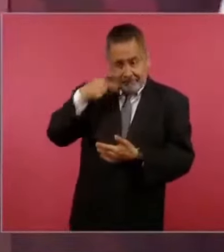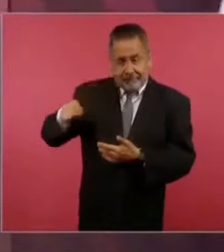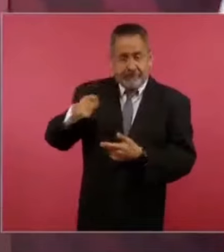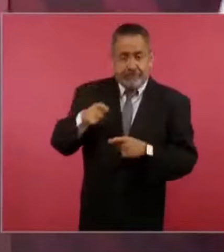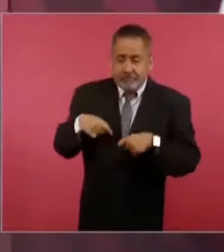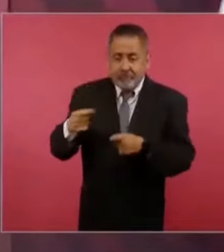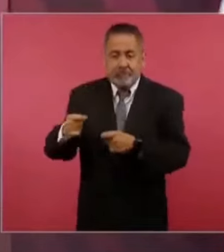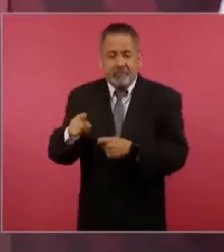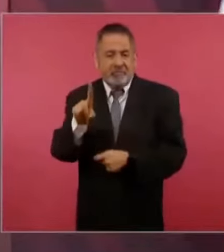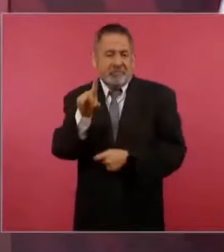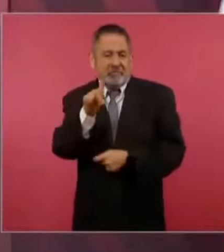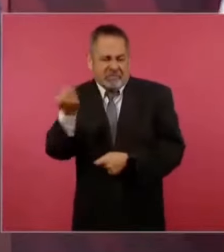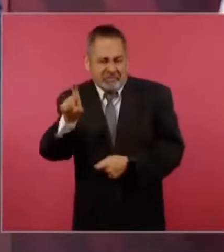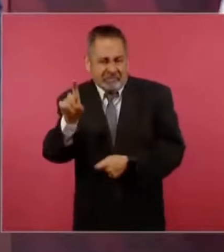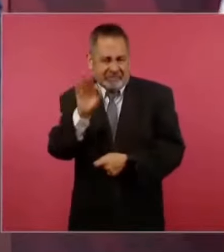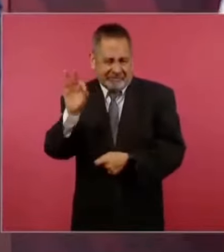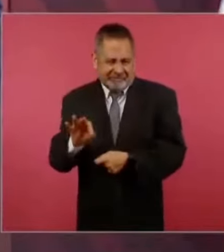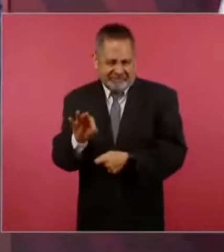va a ser